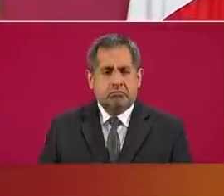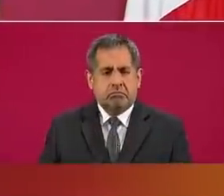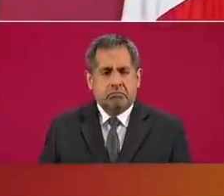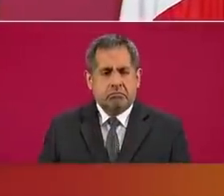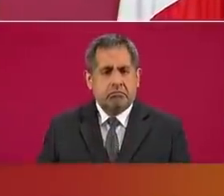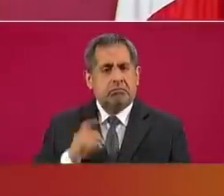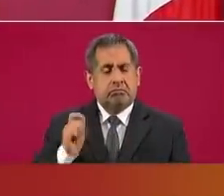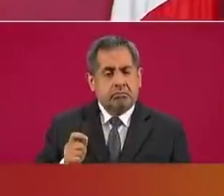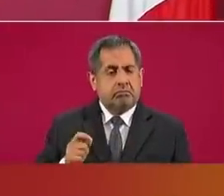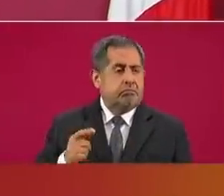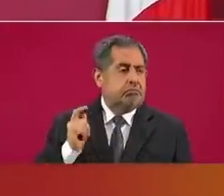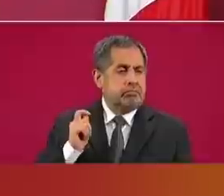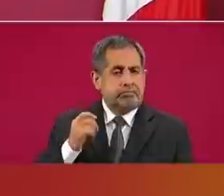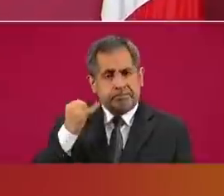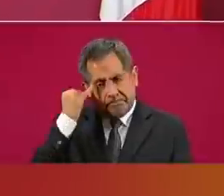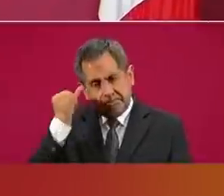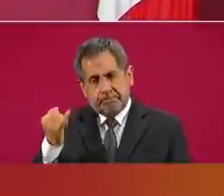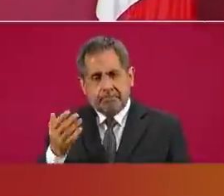nos presentan